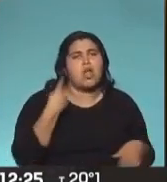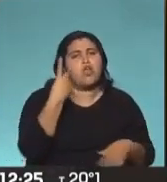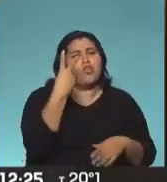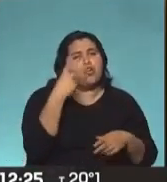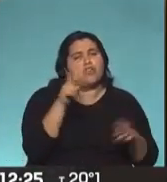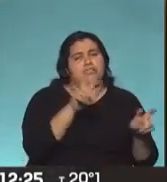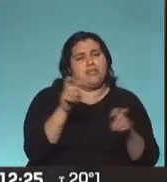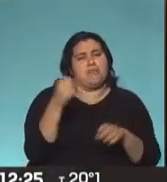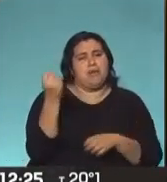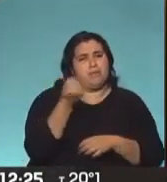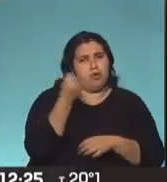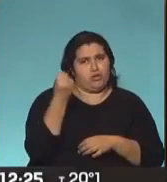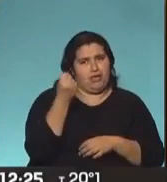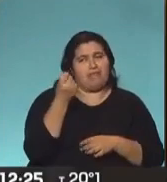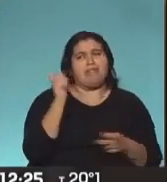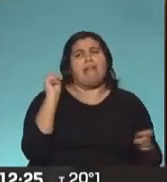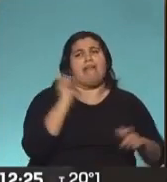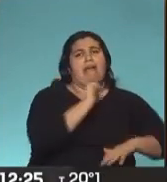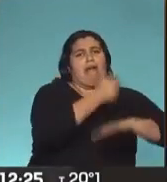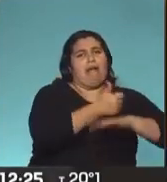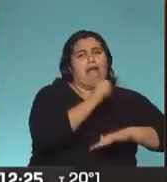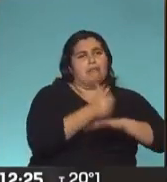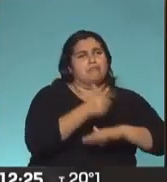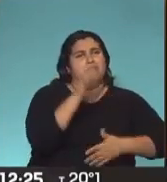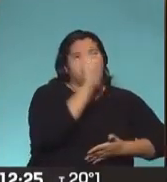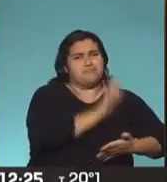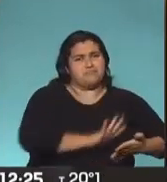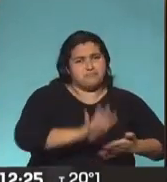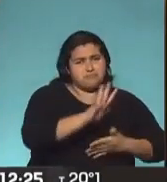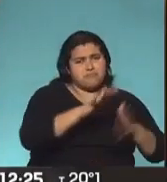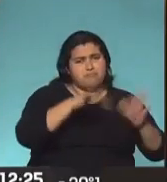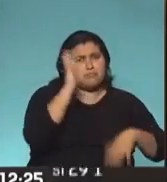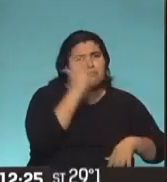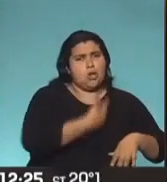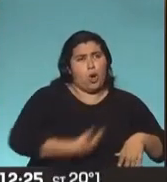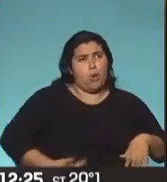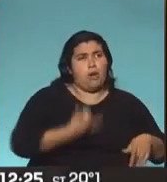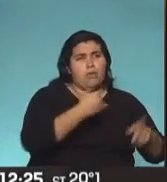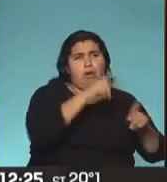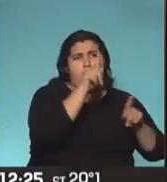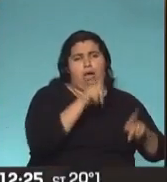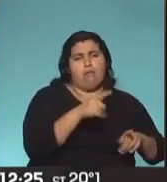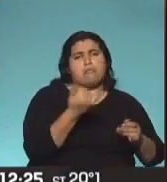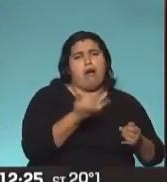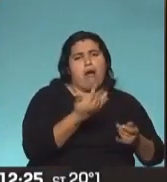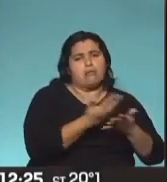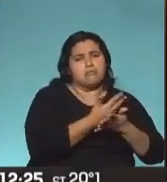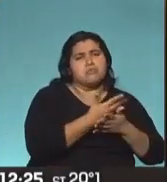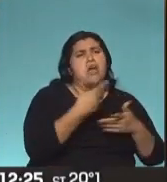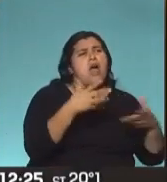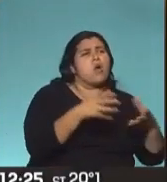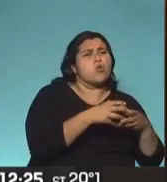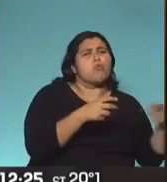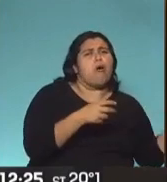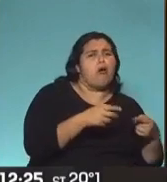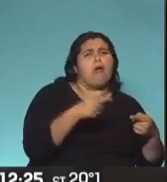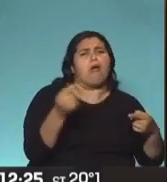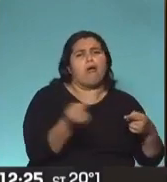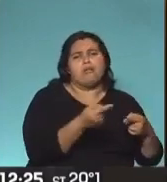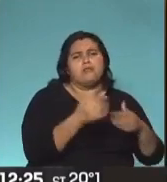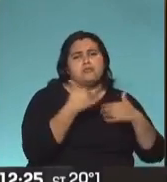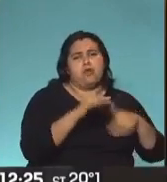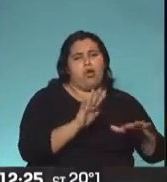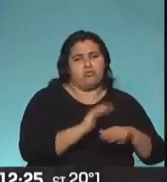la crisis de representatividad que existe en la región las élites gobernantes están en crisis y no es una cuestión de derecho a izquierda esto pasa en partes del país luego